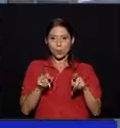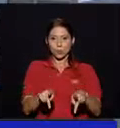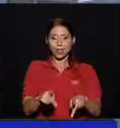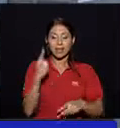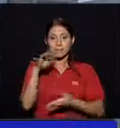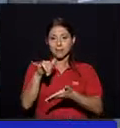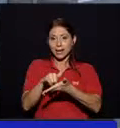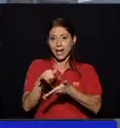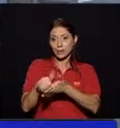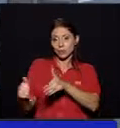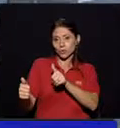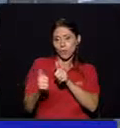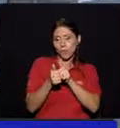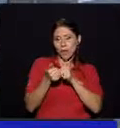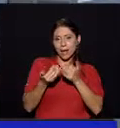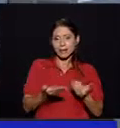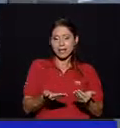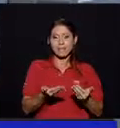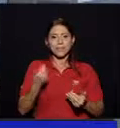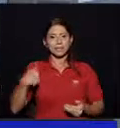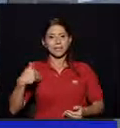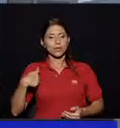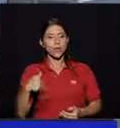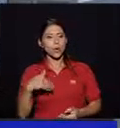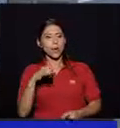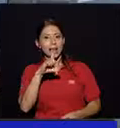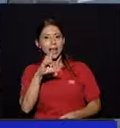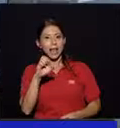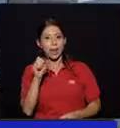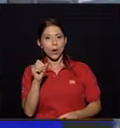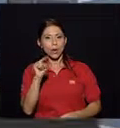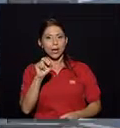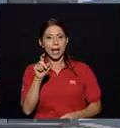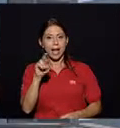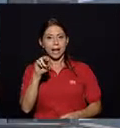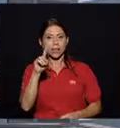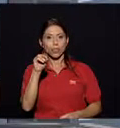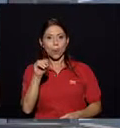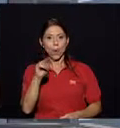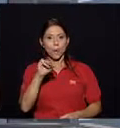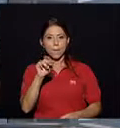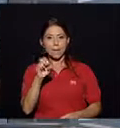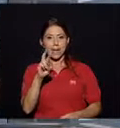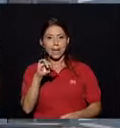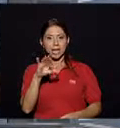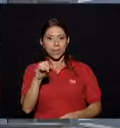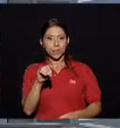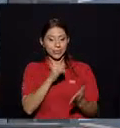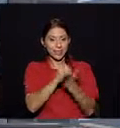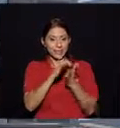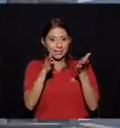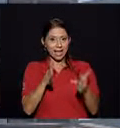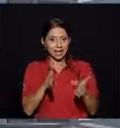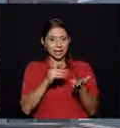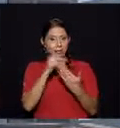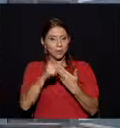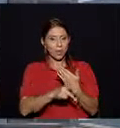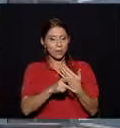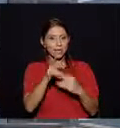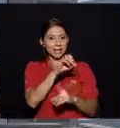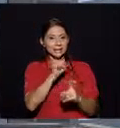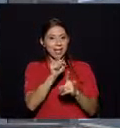oportunidad? Para ello nos acompañan el señor Leonardo Merino, quien es investigador del programa Estado de la Nación,